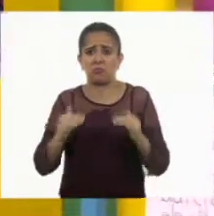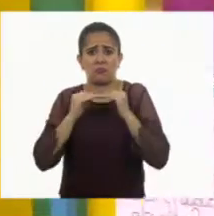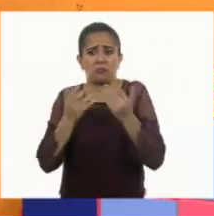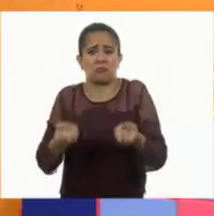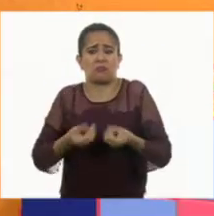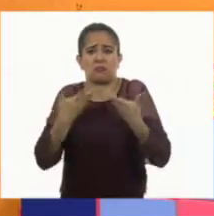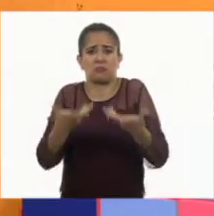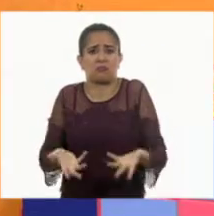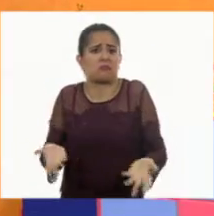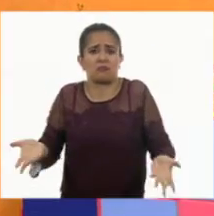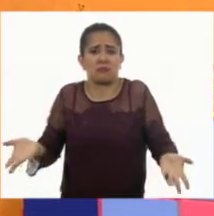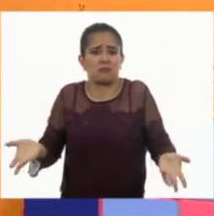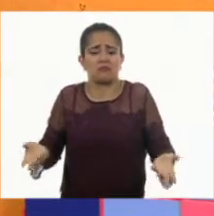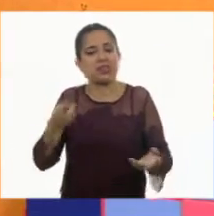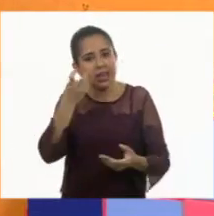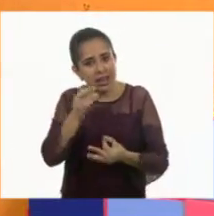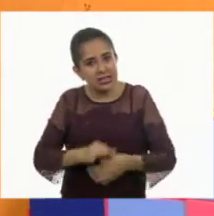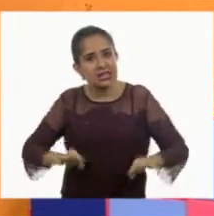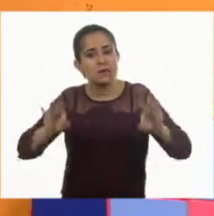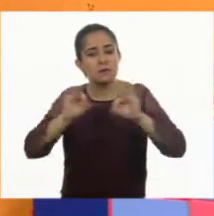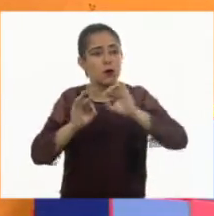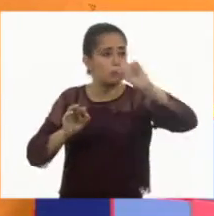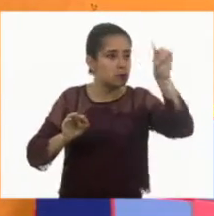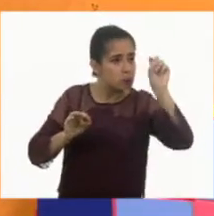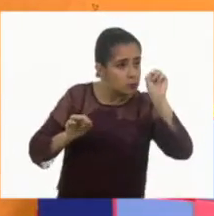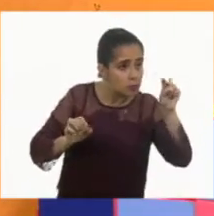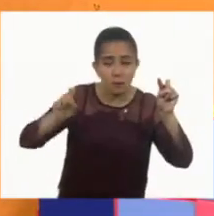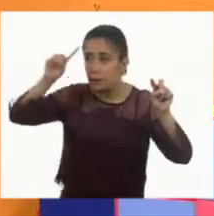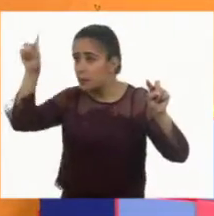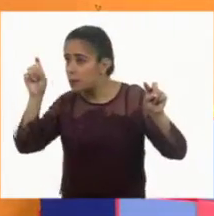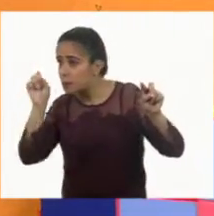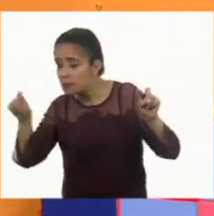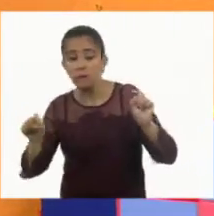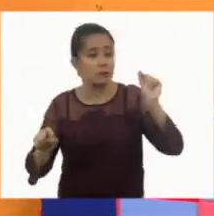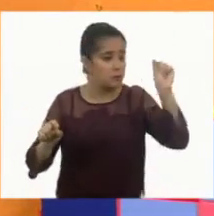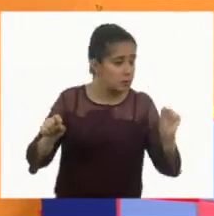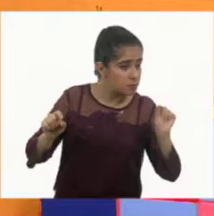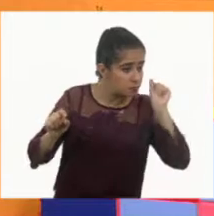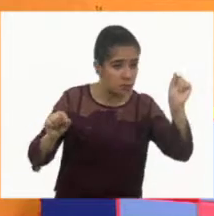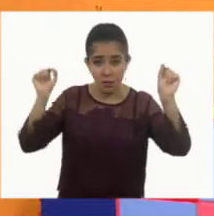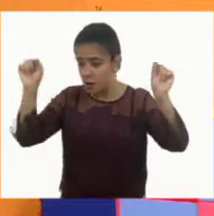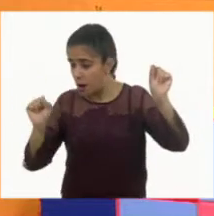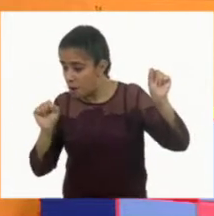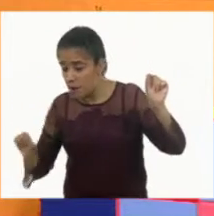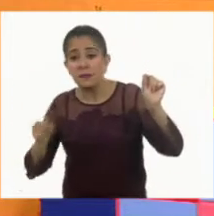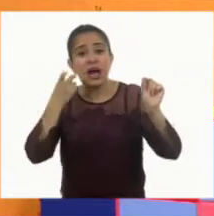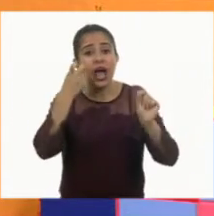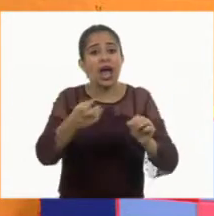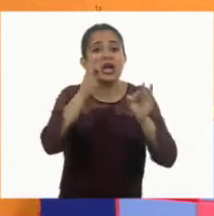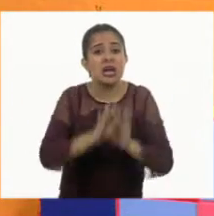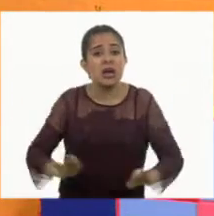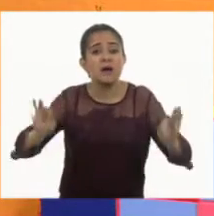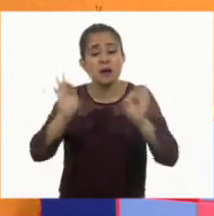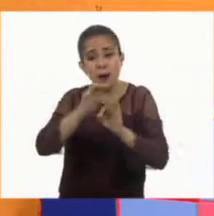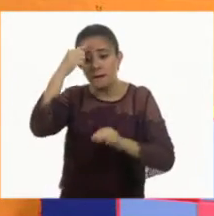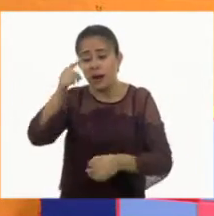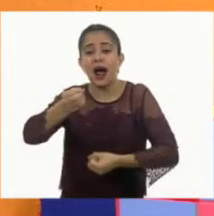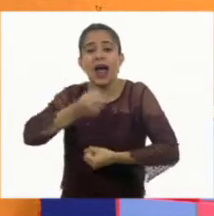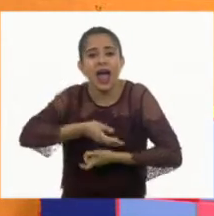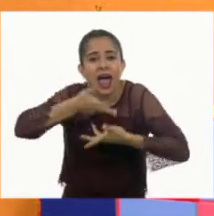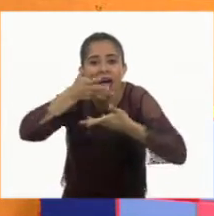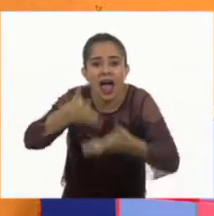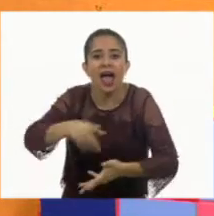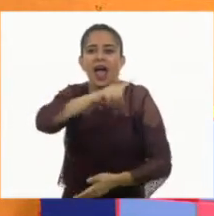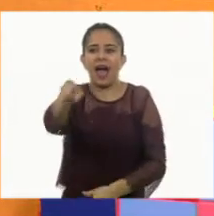qué importante son estos signos de puntuación? Por eso es que los estamos trabajando y ustedes van a salir